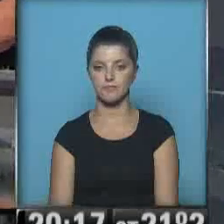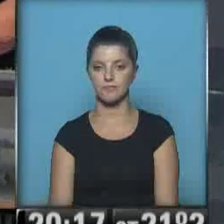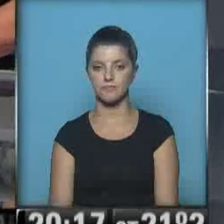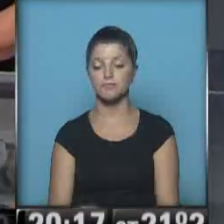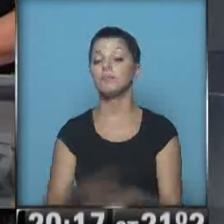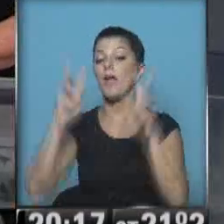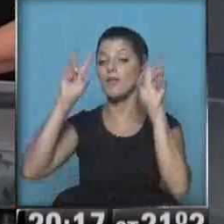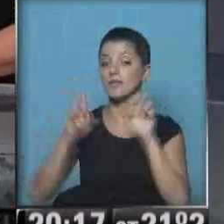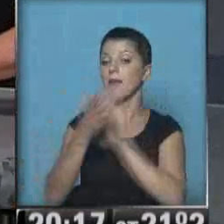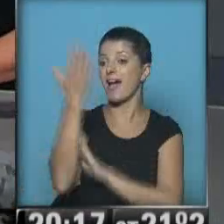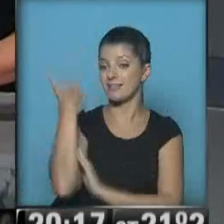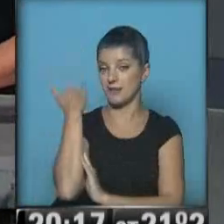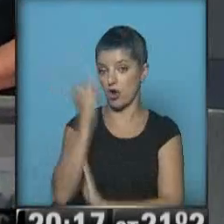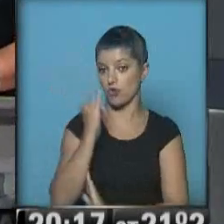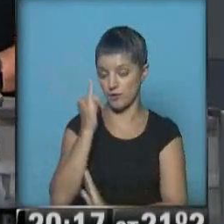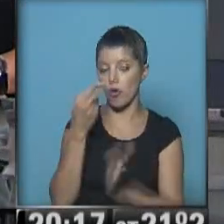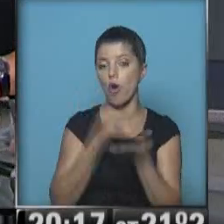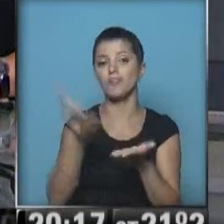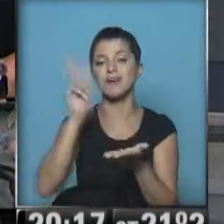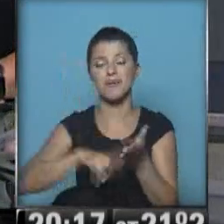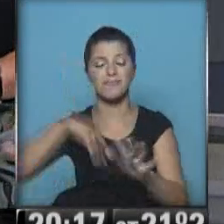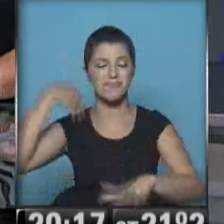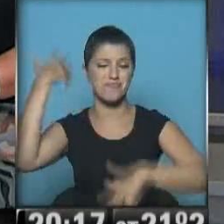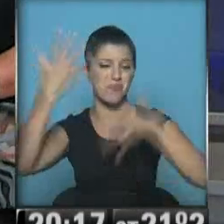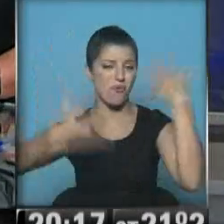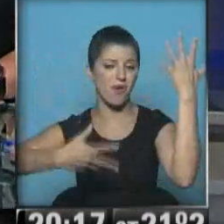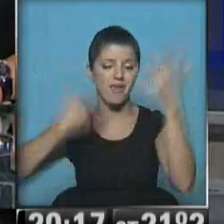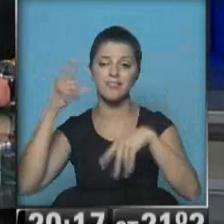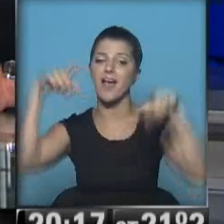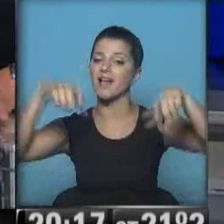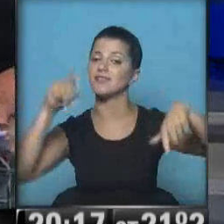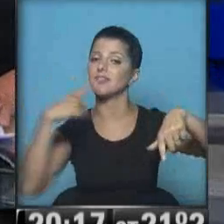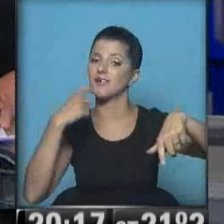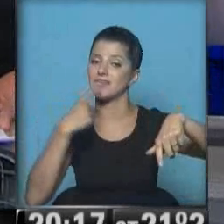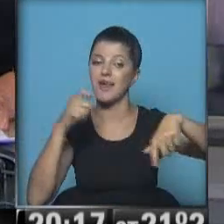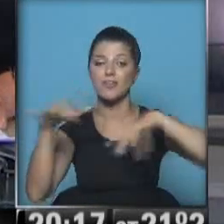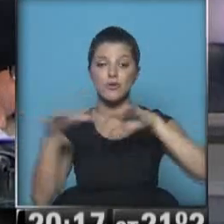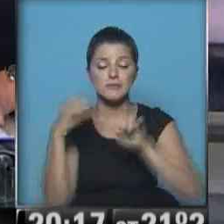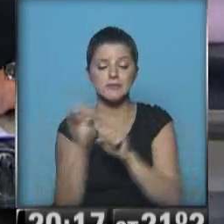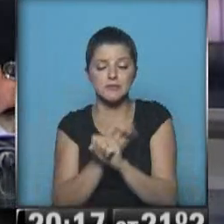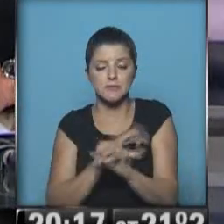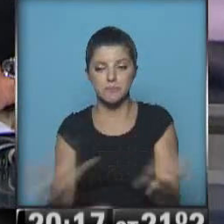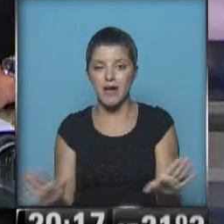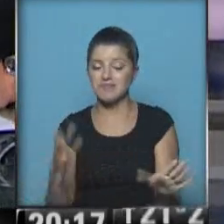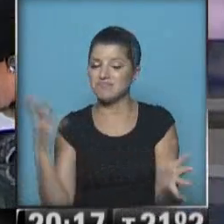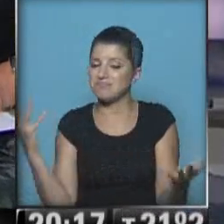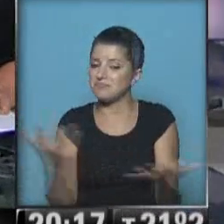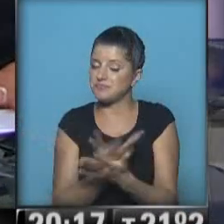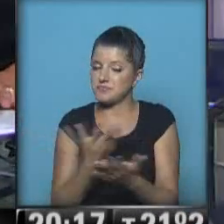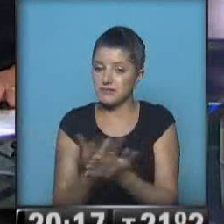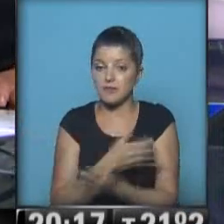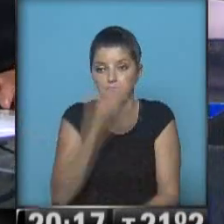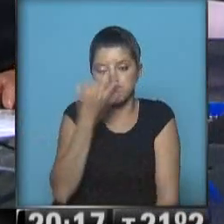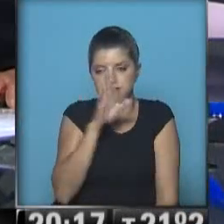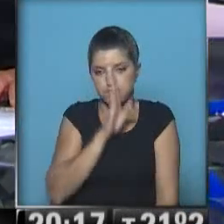ahora lo habíamos anunciado a cecilia nuevamente la violencia en riba lo que ha sucedido realmente es patético tristísimo serio